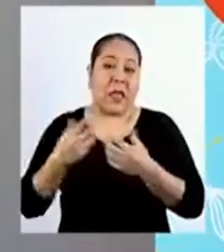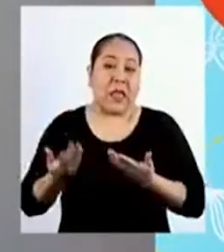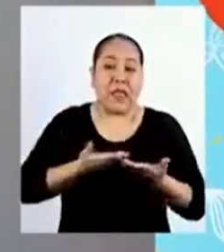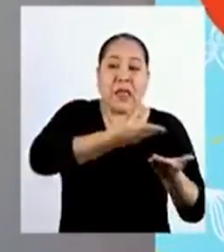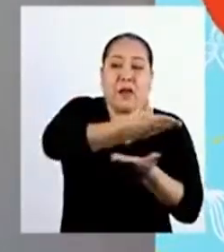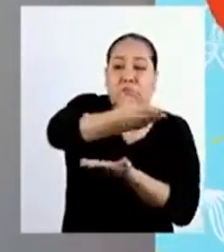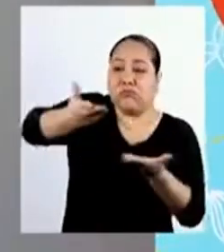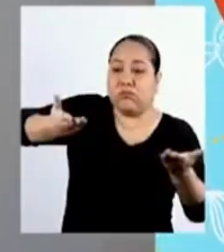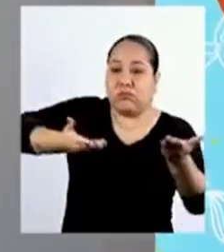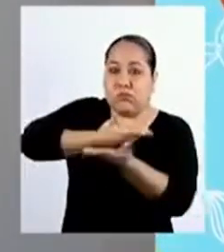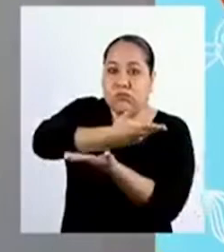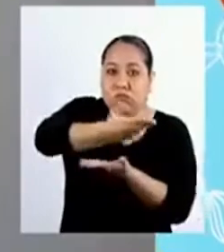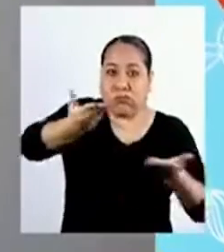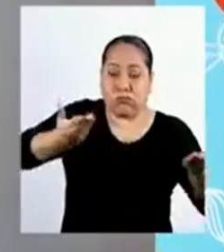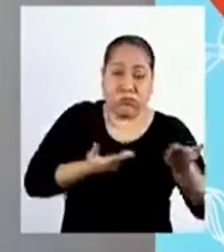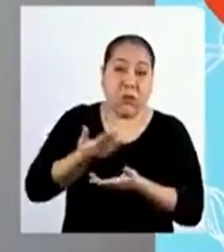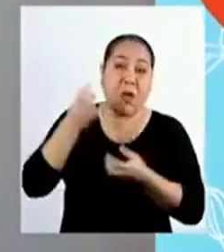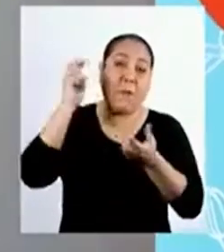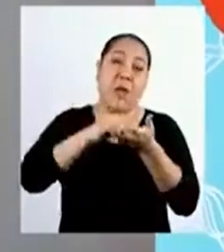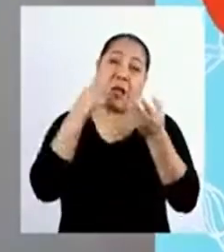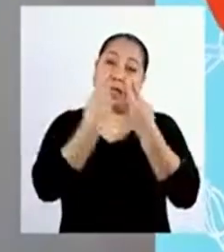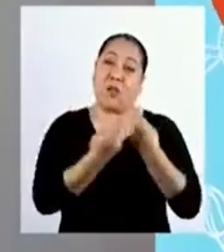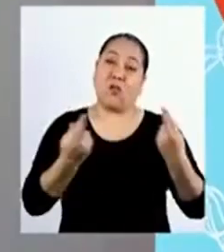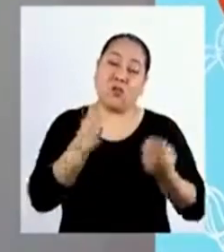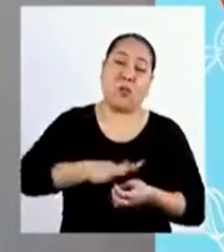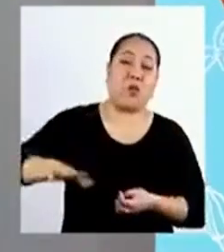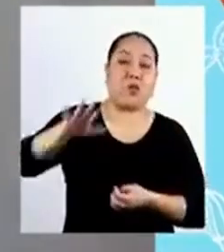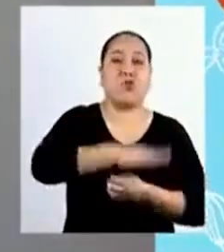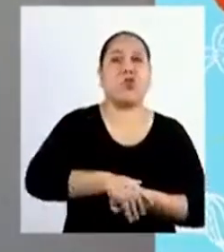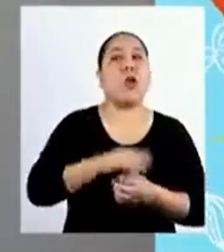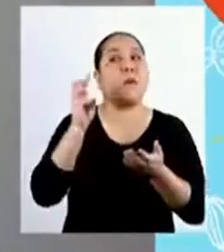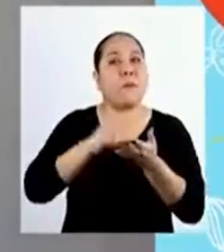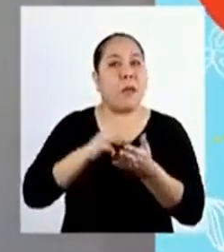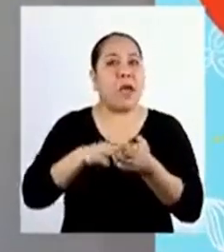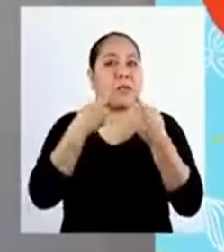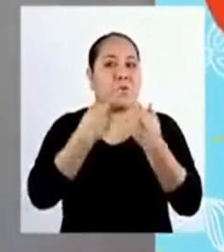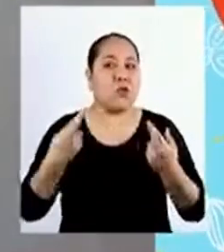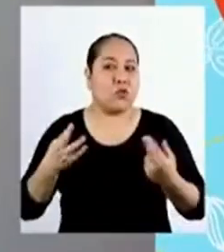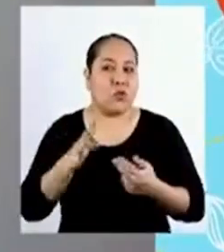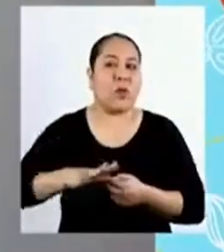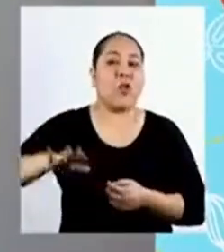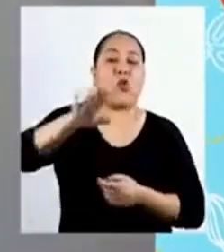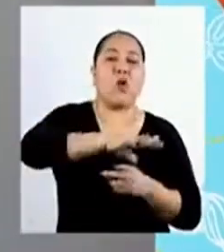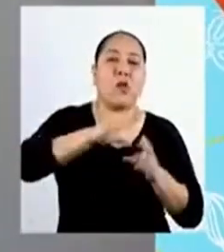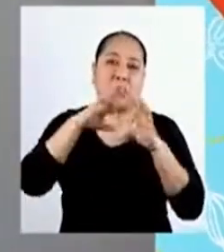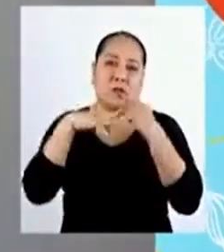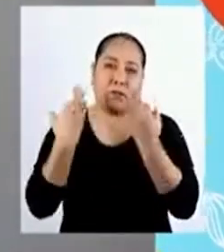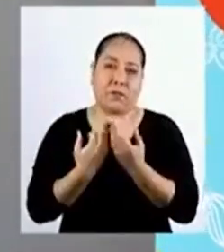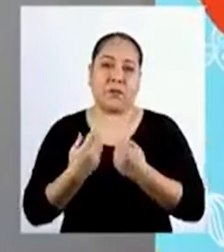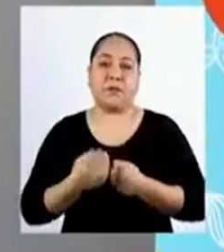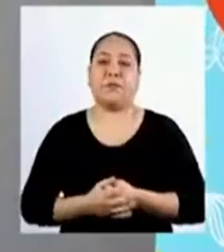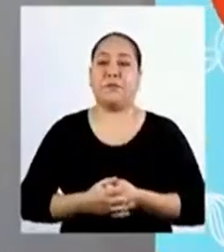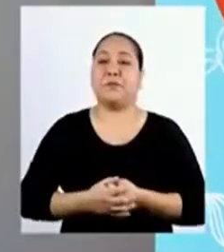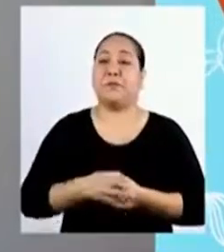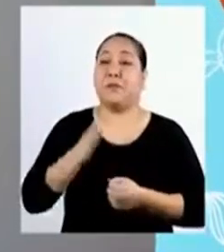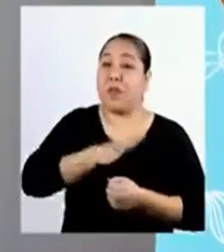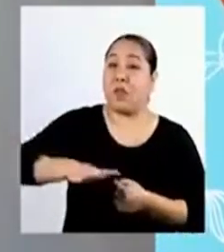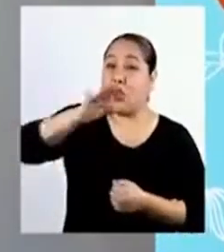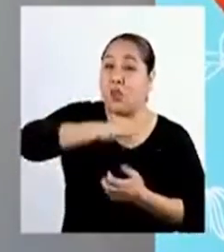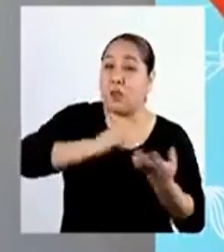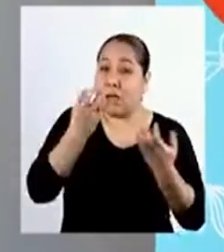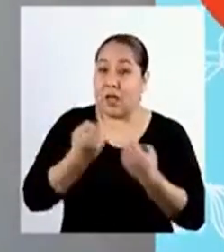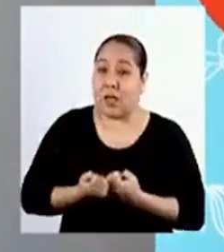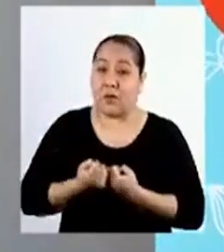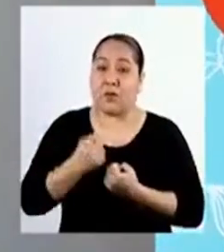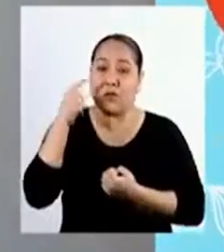resto Para tener más recursos para todos Y al mismo tiempo Para que haya más recursos Para nuestras familias Si todos